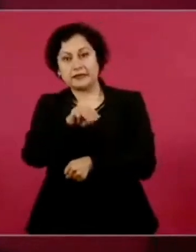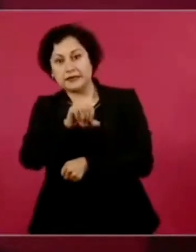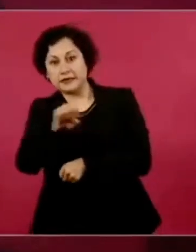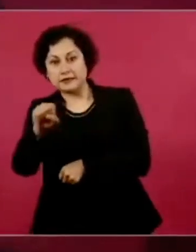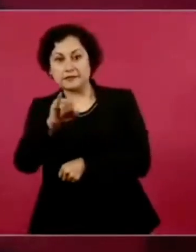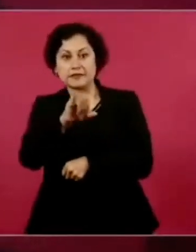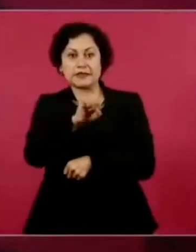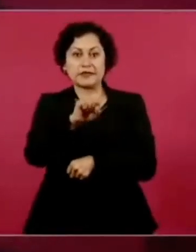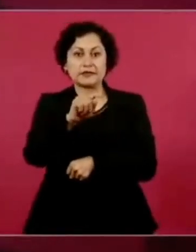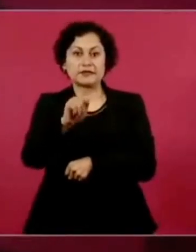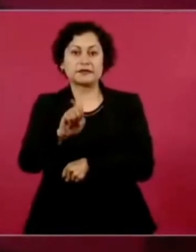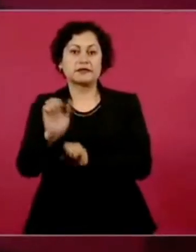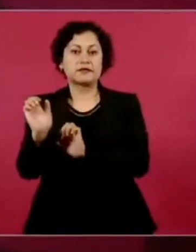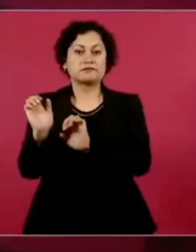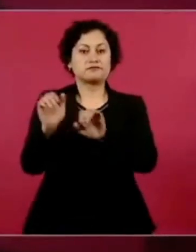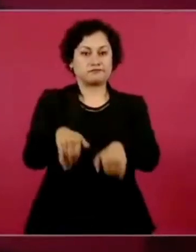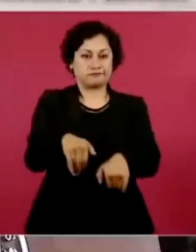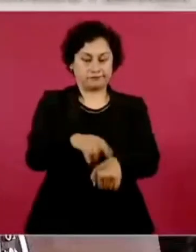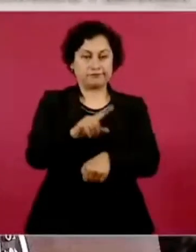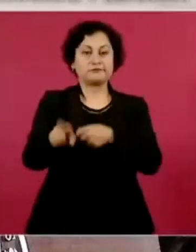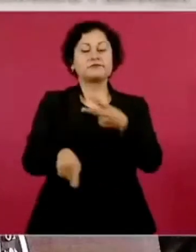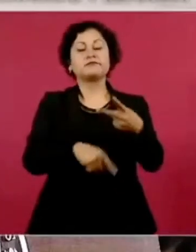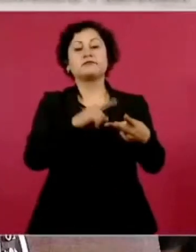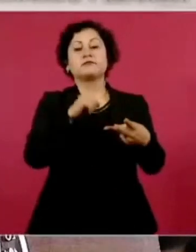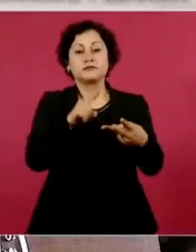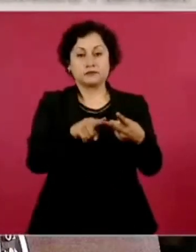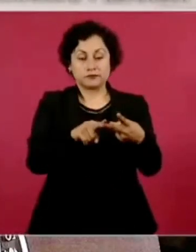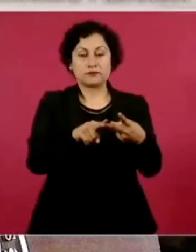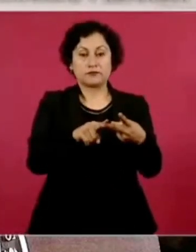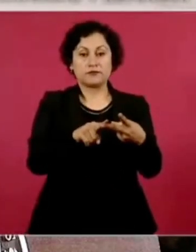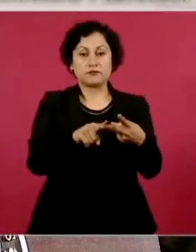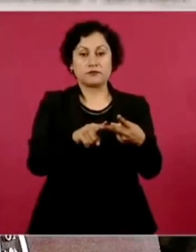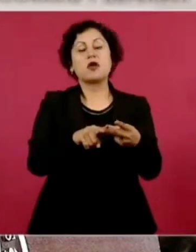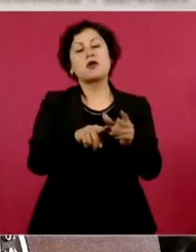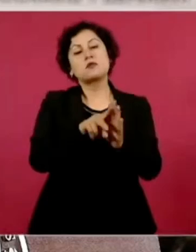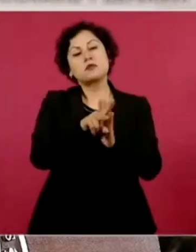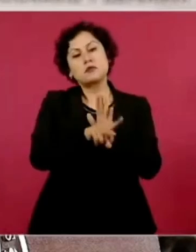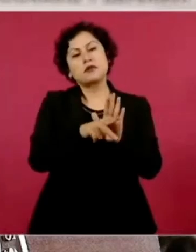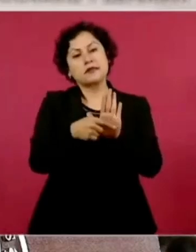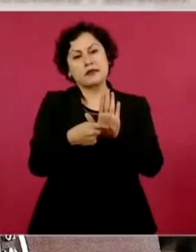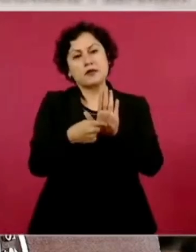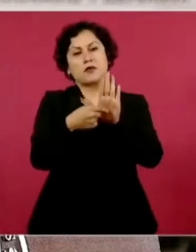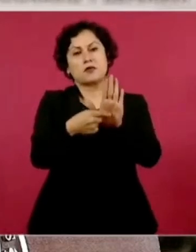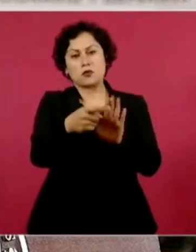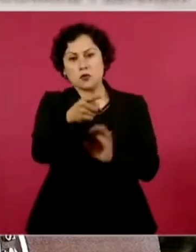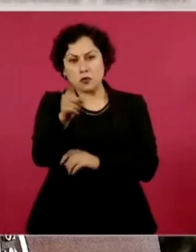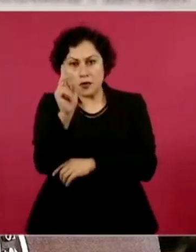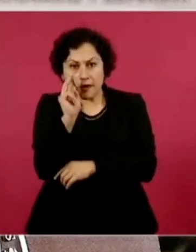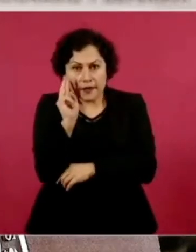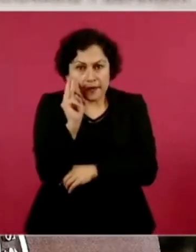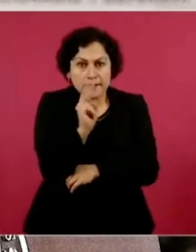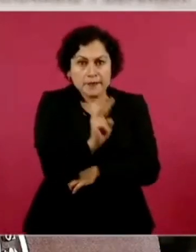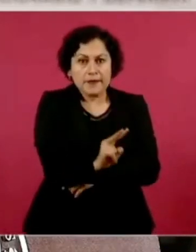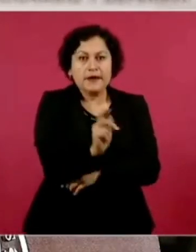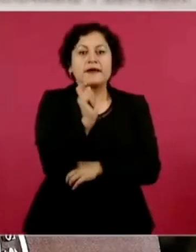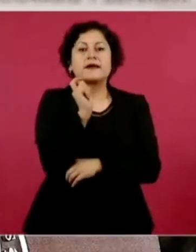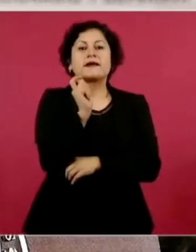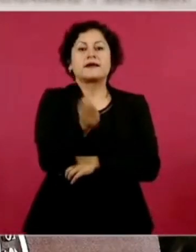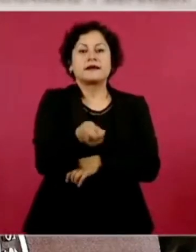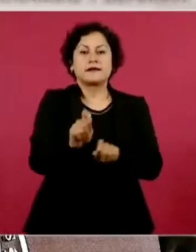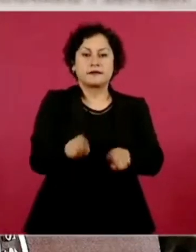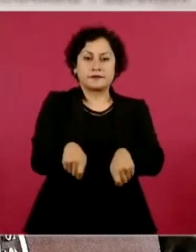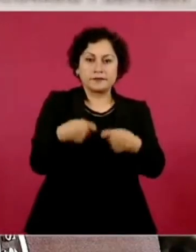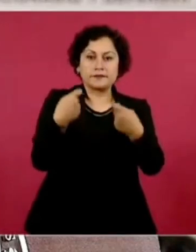Salud. Y en segundo punto, a través de un video se va a presentar la primera etapa de la